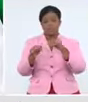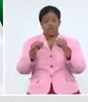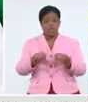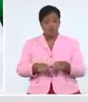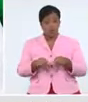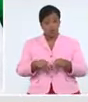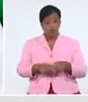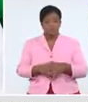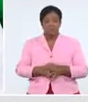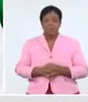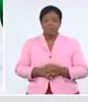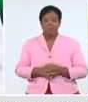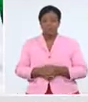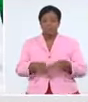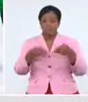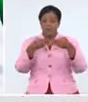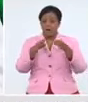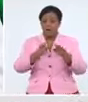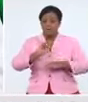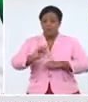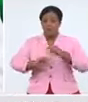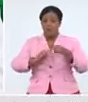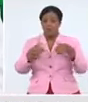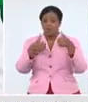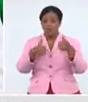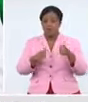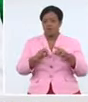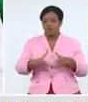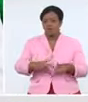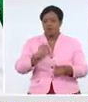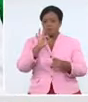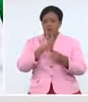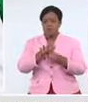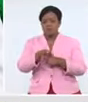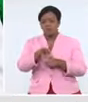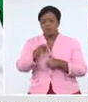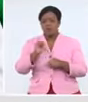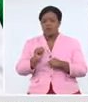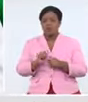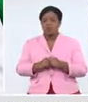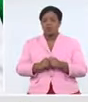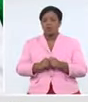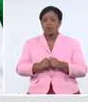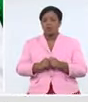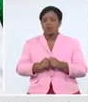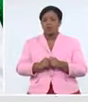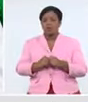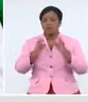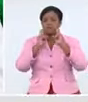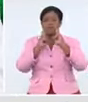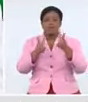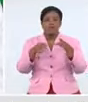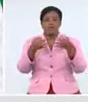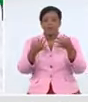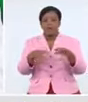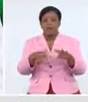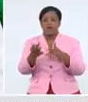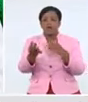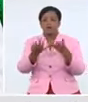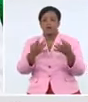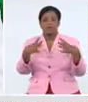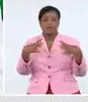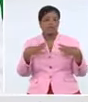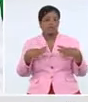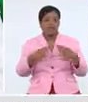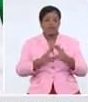de apertura, de recomenzar nuevamente la socialización, la vida social, la vida colectiva, y eso